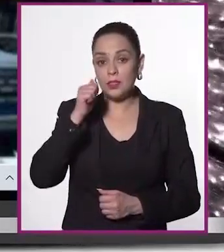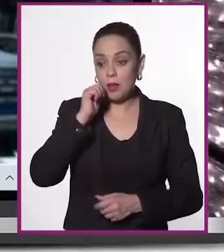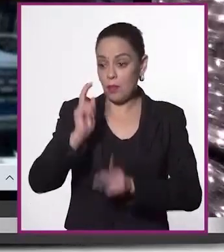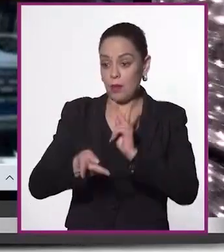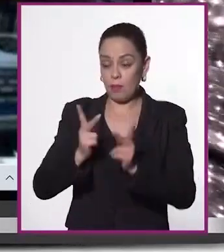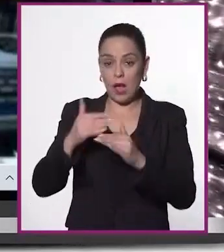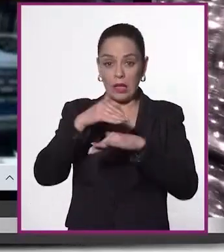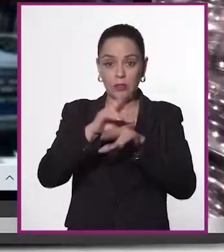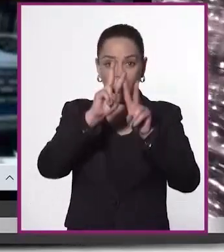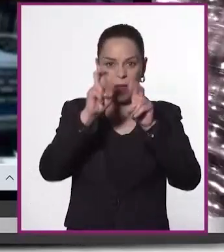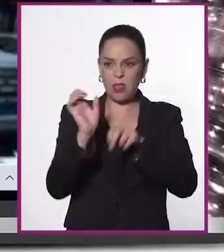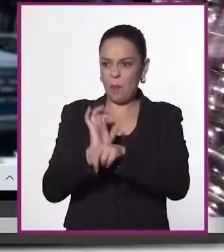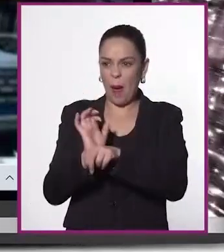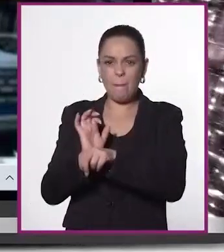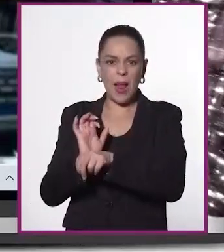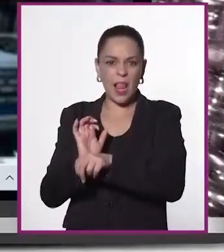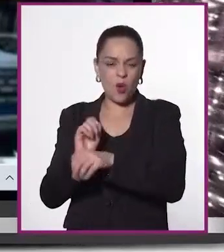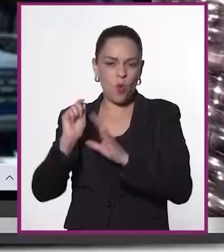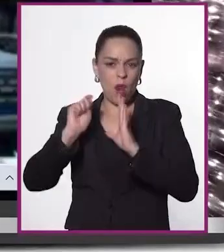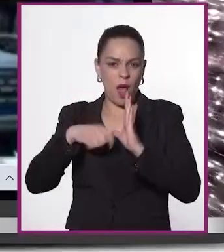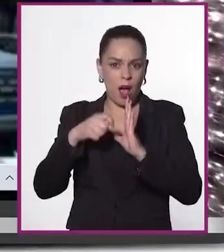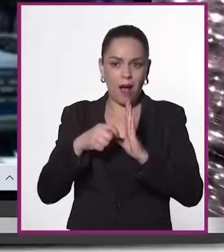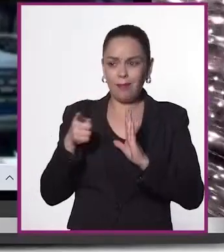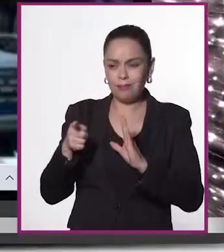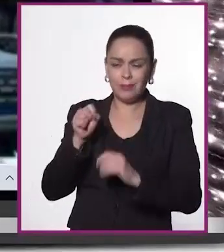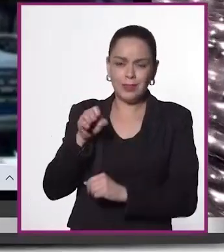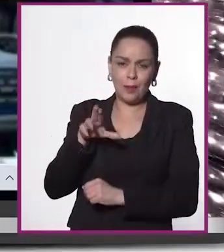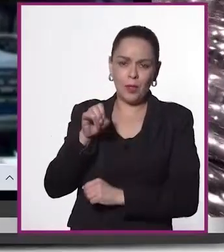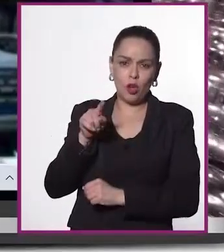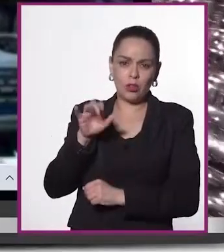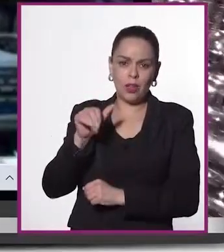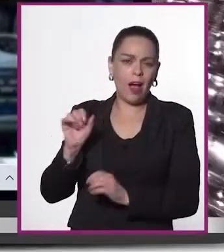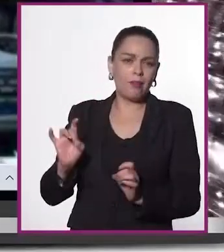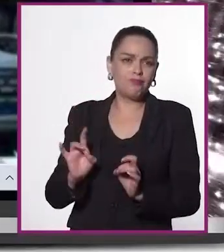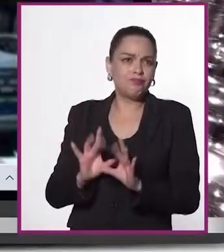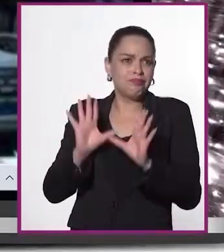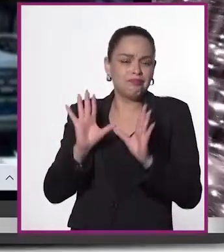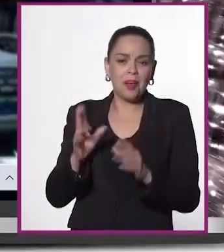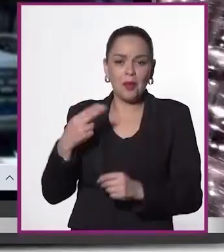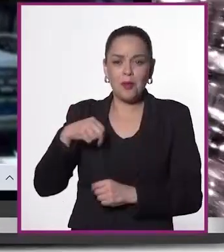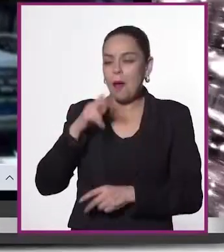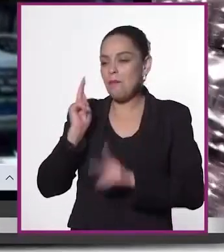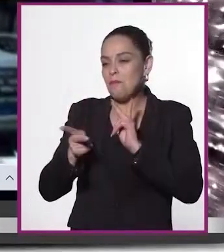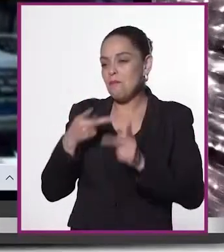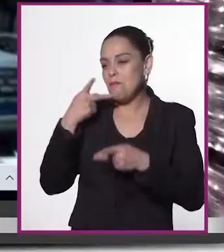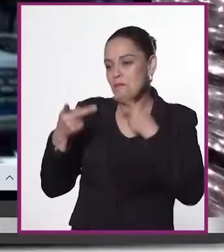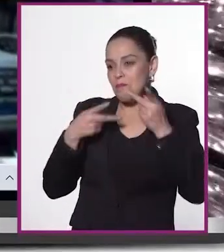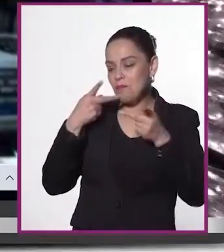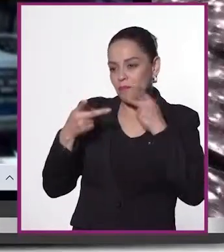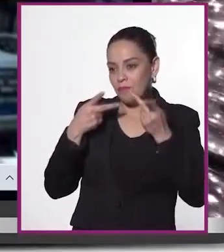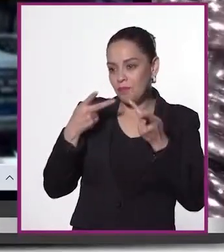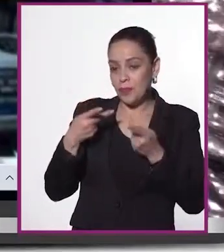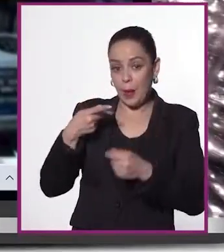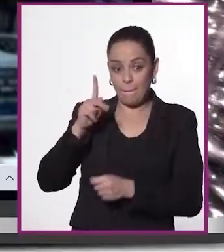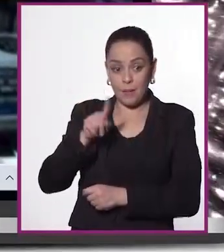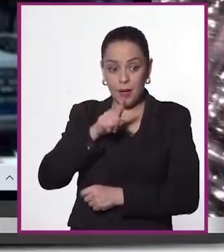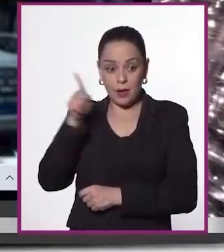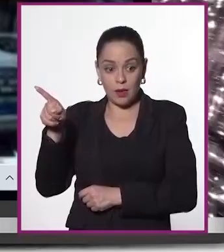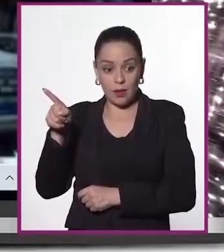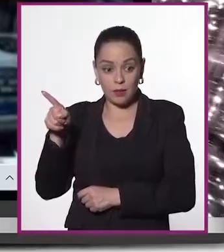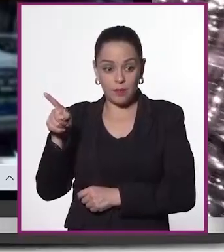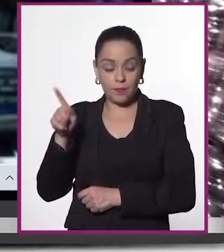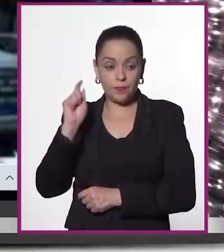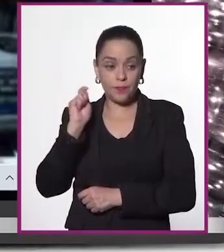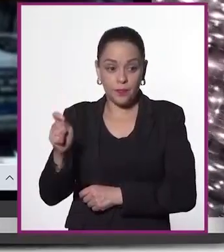película, estamos haciendo semiótica de manera espontánea, ¿no? Y claro, alguien que se dedica a estudiar la semiótica del